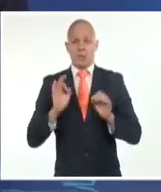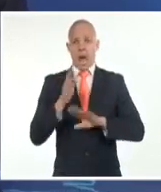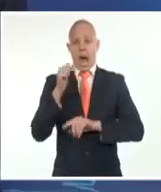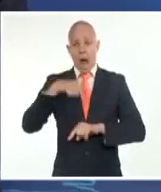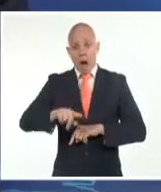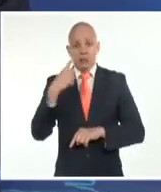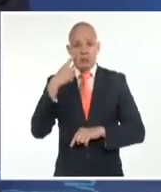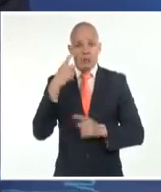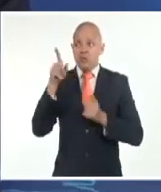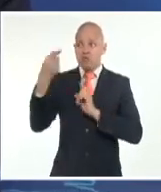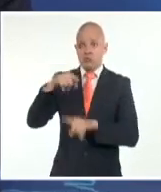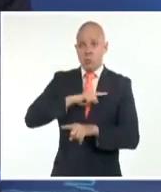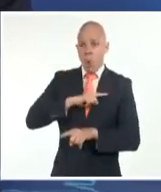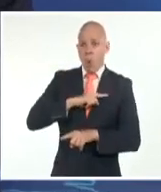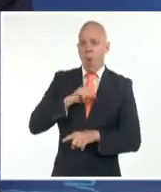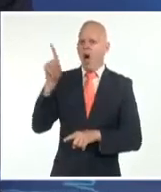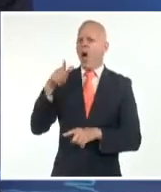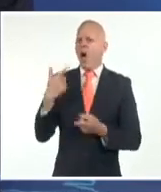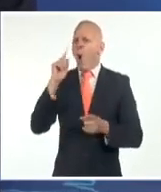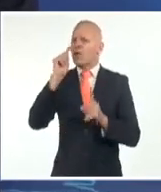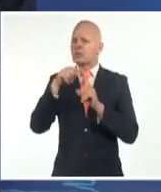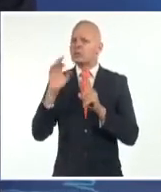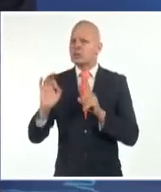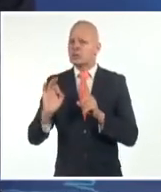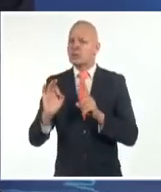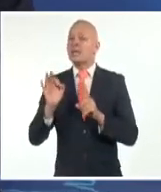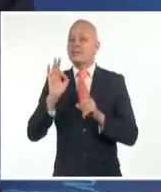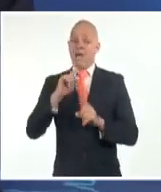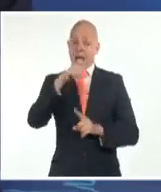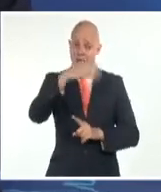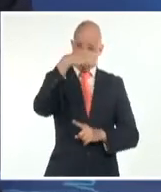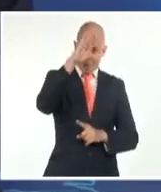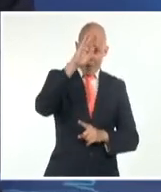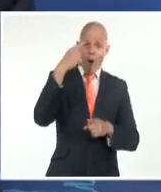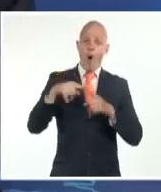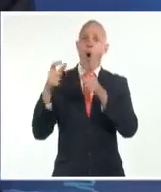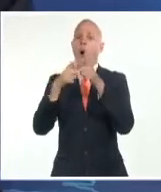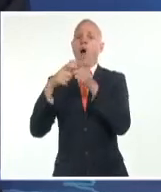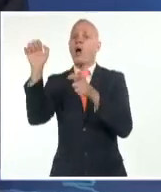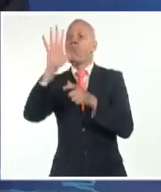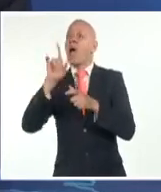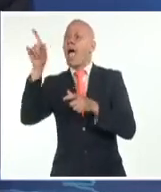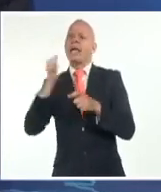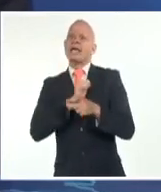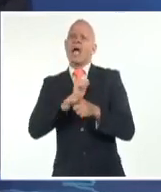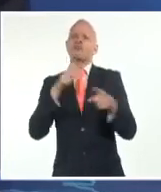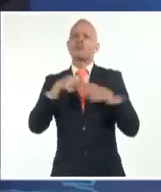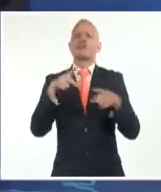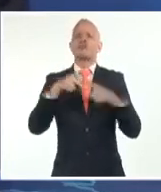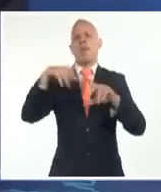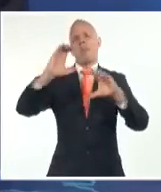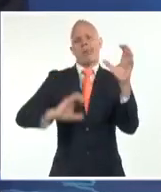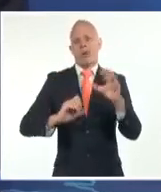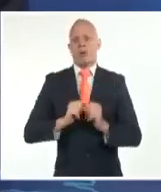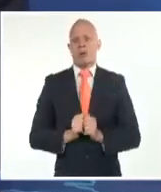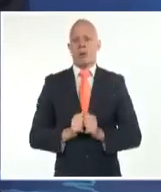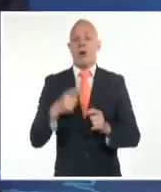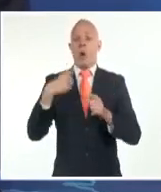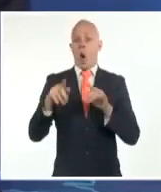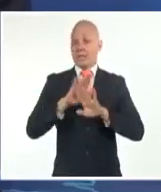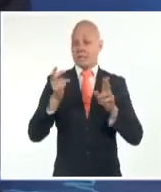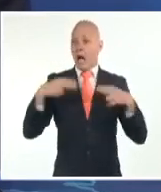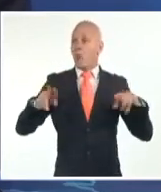anticubana se pretende además entorpecer las relaciones bilaterales entre Cuba y la Unión Europea y socavar la implementación del acuerdo de diálogo